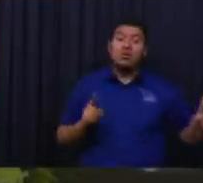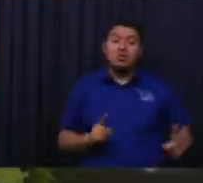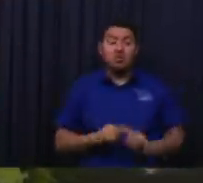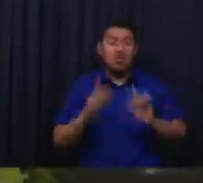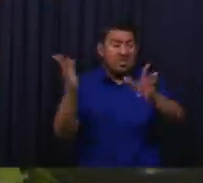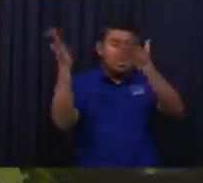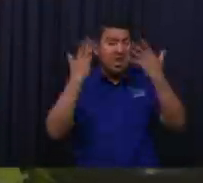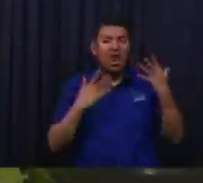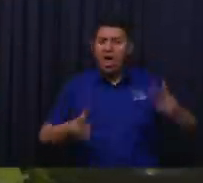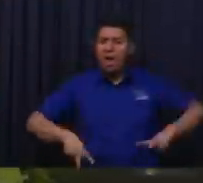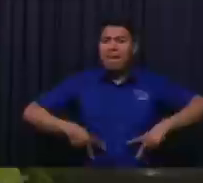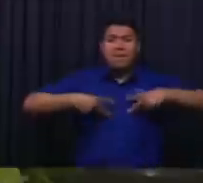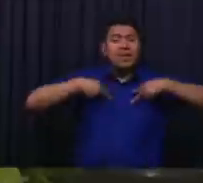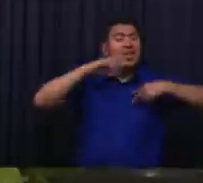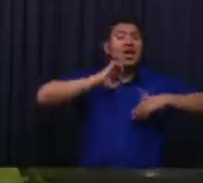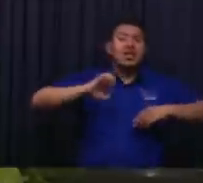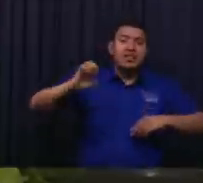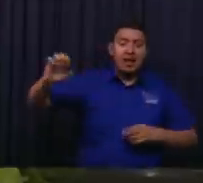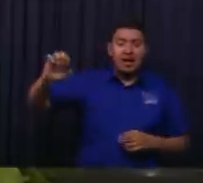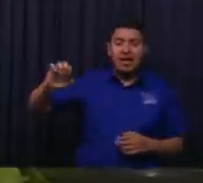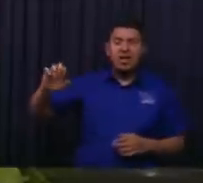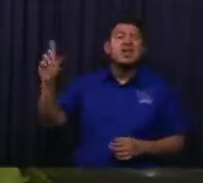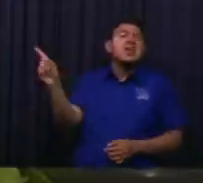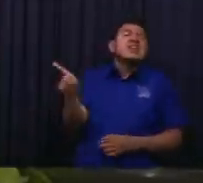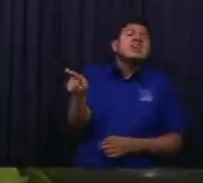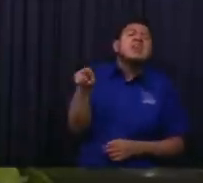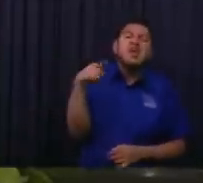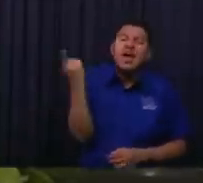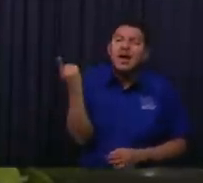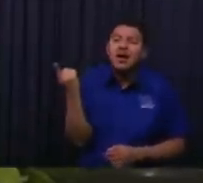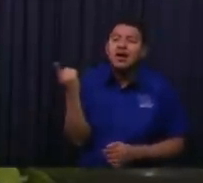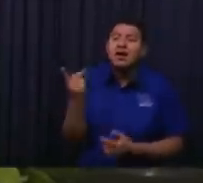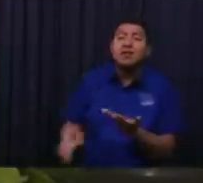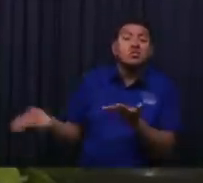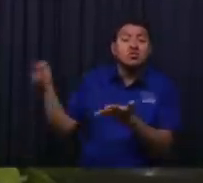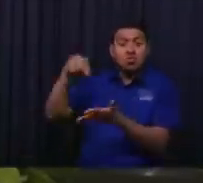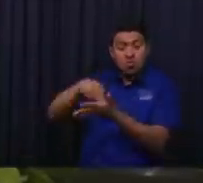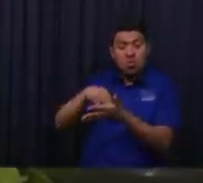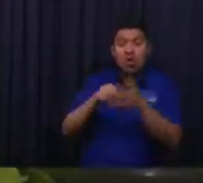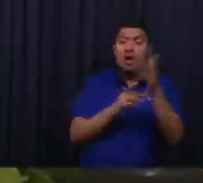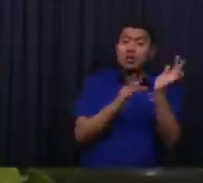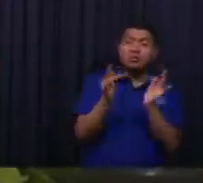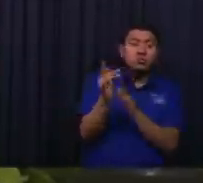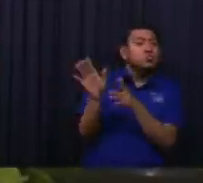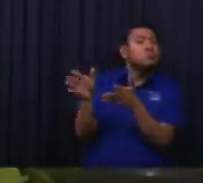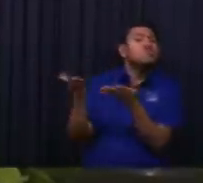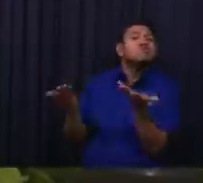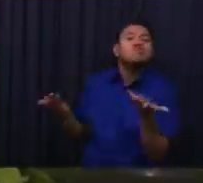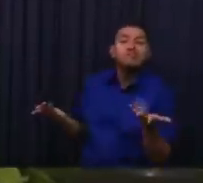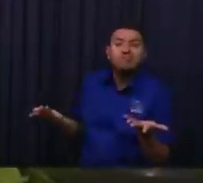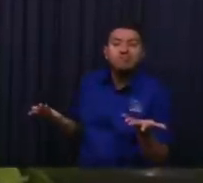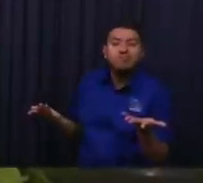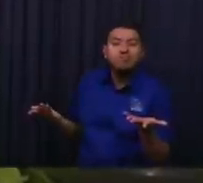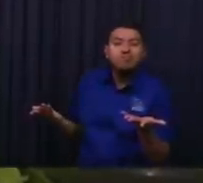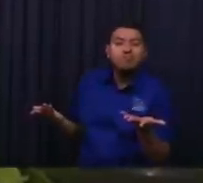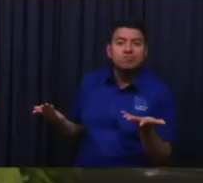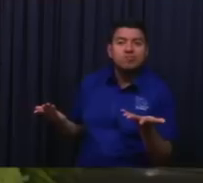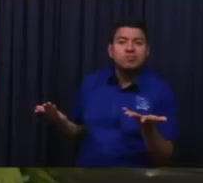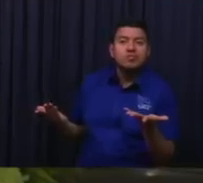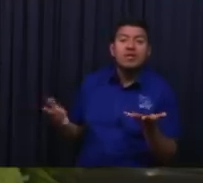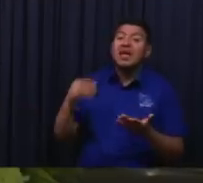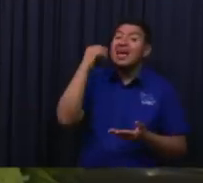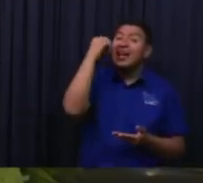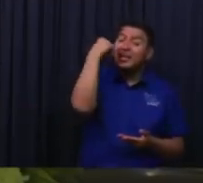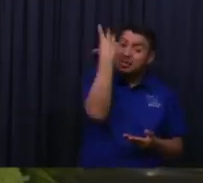mortales. Entonces, ¿quién resucitó a Jesús? A ver, hermanos, ¿quién resucitó a Jesús?